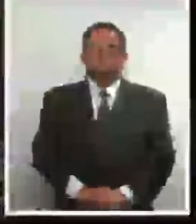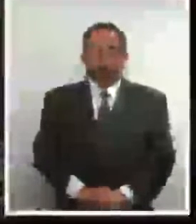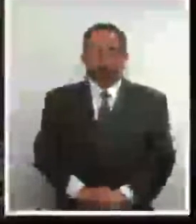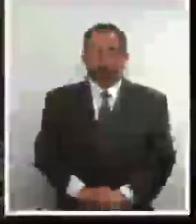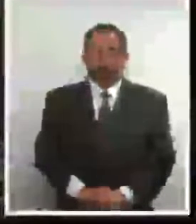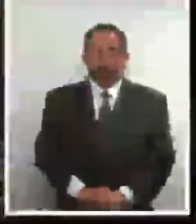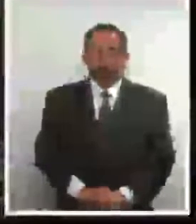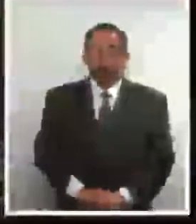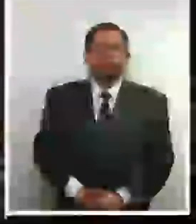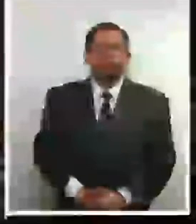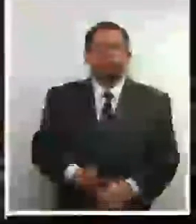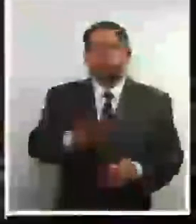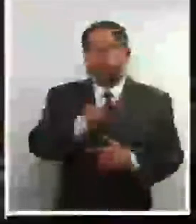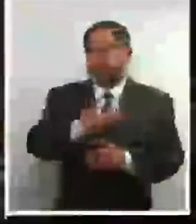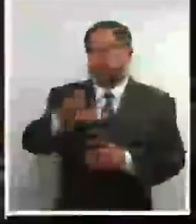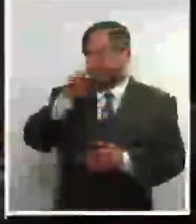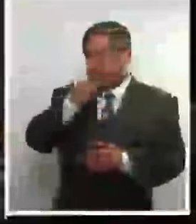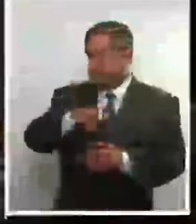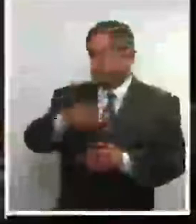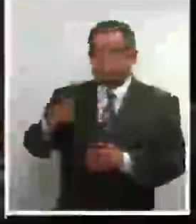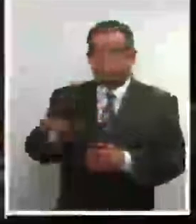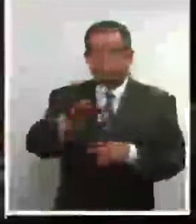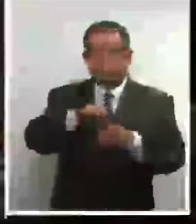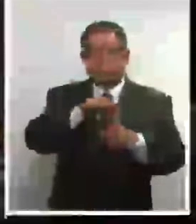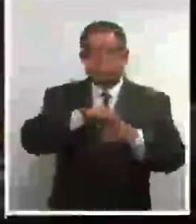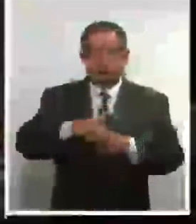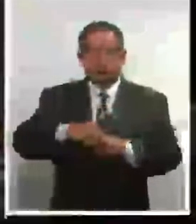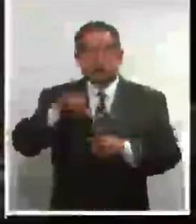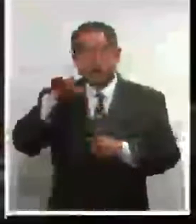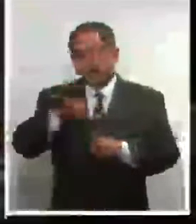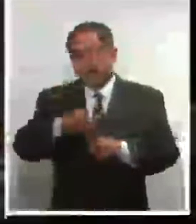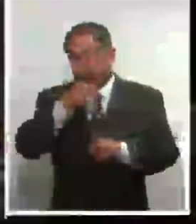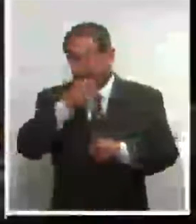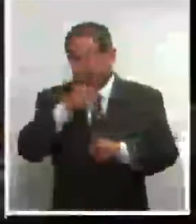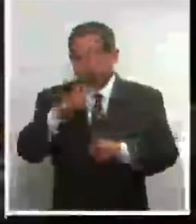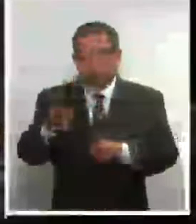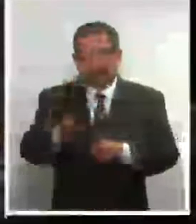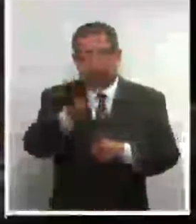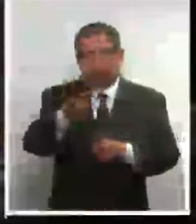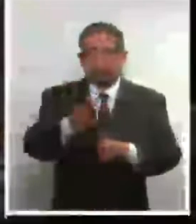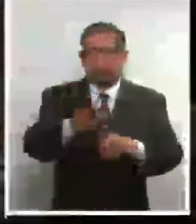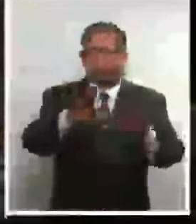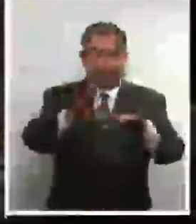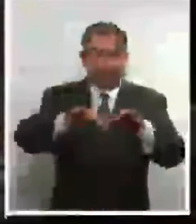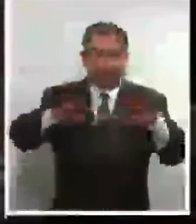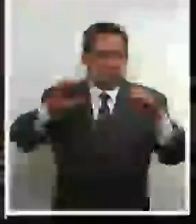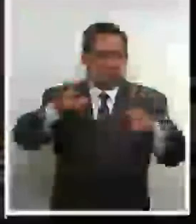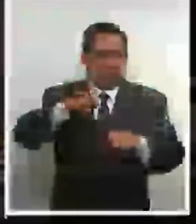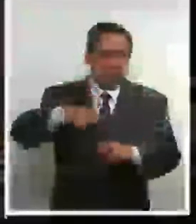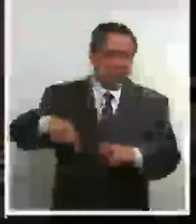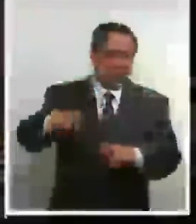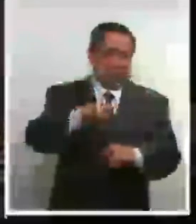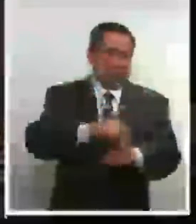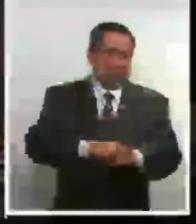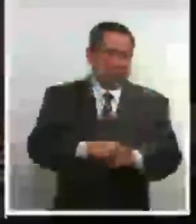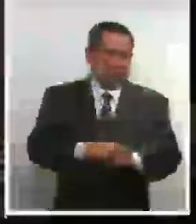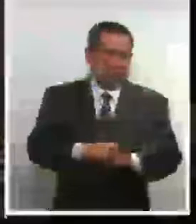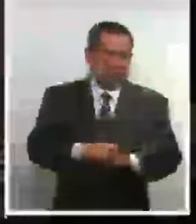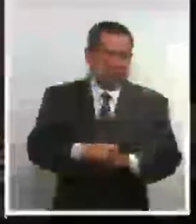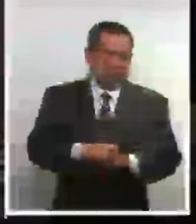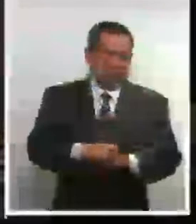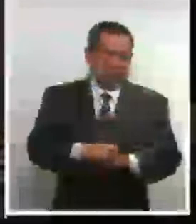Por instrucciones de la Presidencia, en votación económica, se consulta a la Asamblea